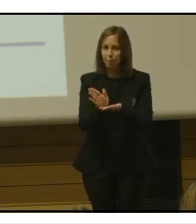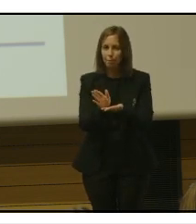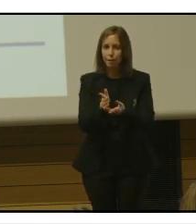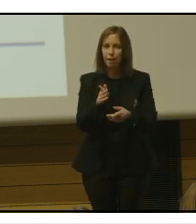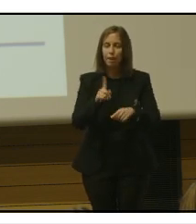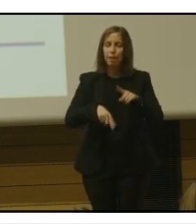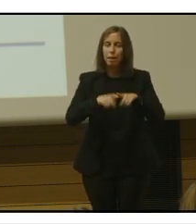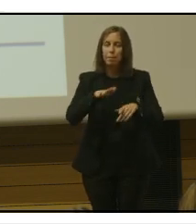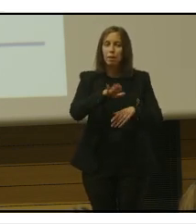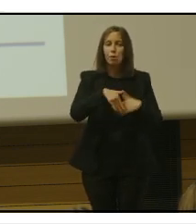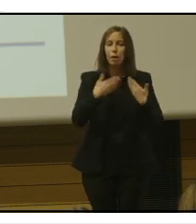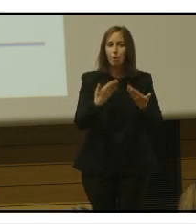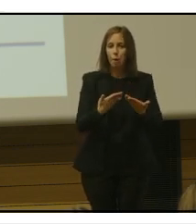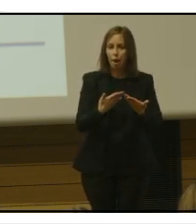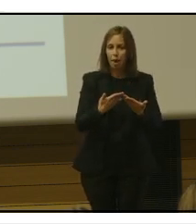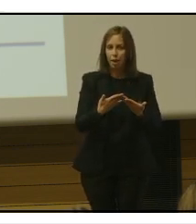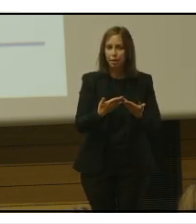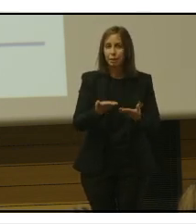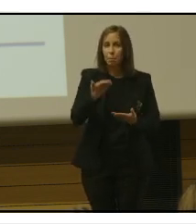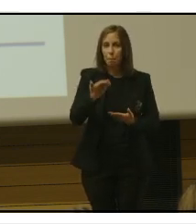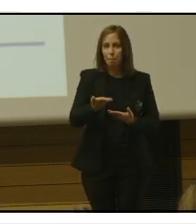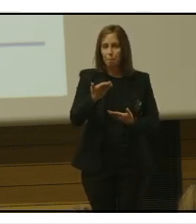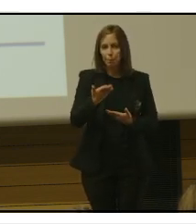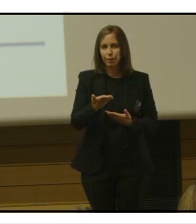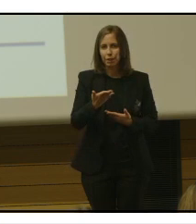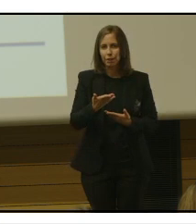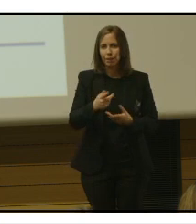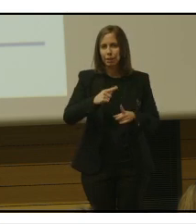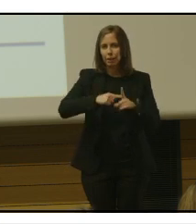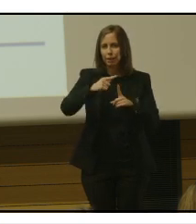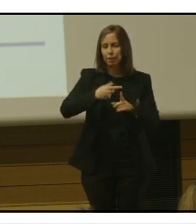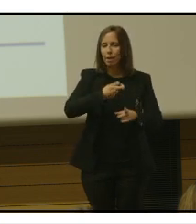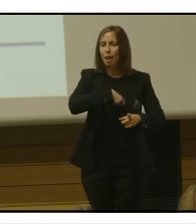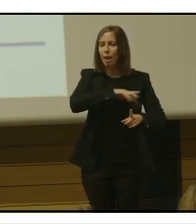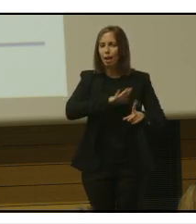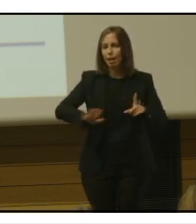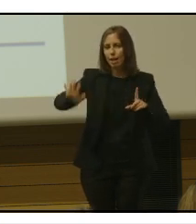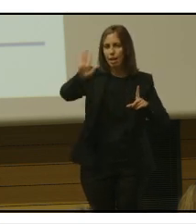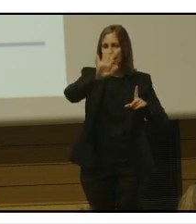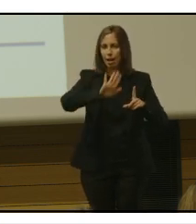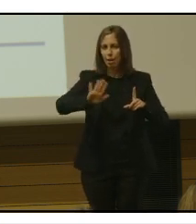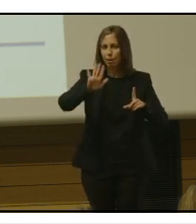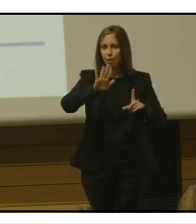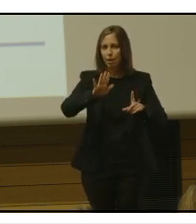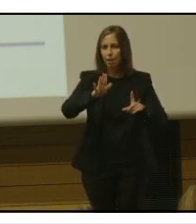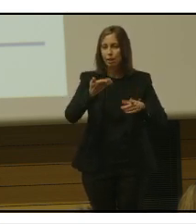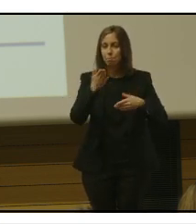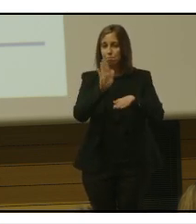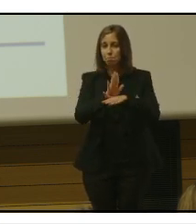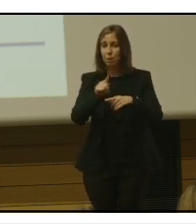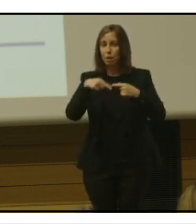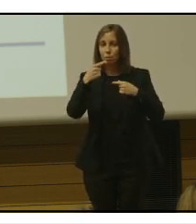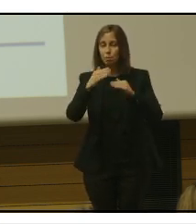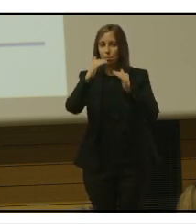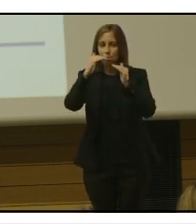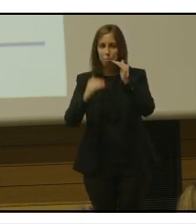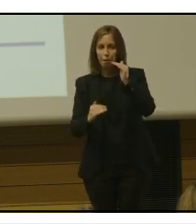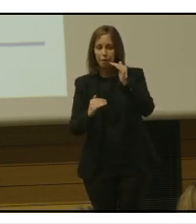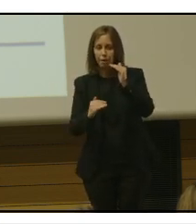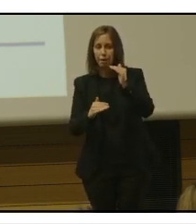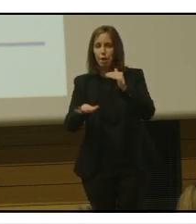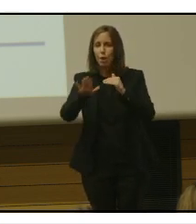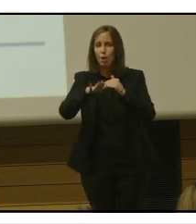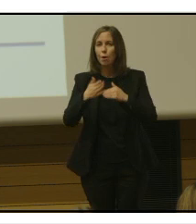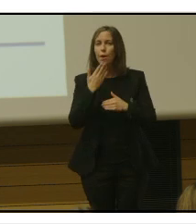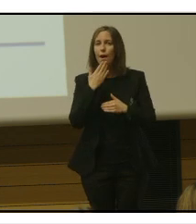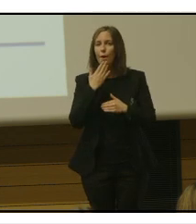de exposición, algo que debería ser importantísimo a nivel nacional, y cómo esta exposición después disminuyó de forma importante en los lugares